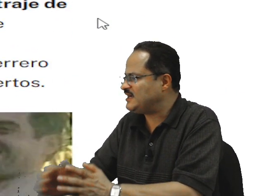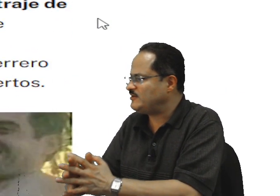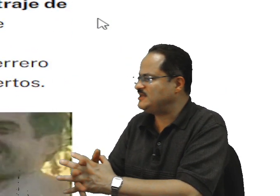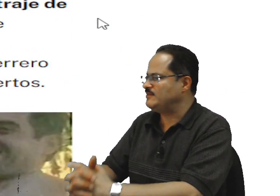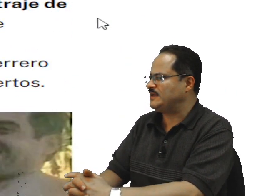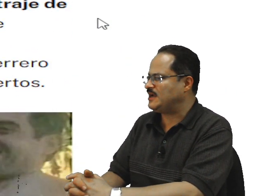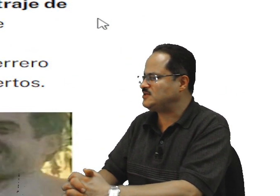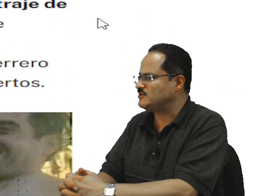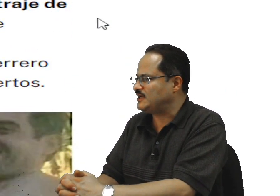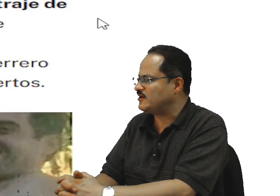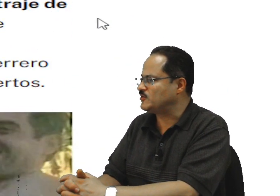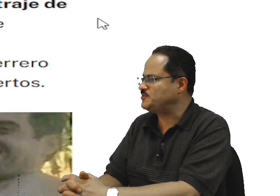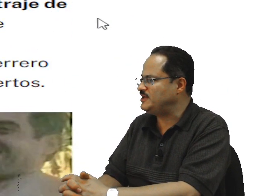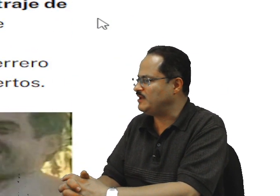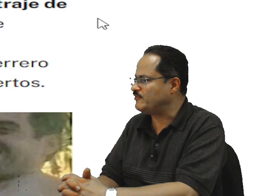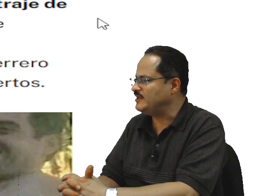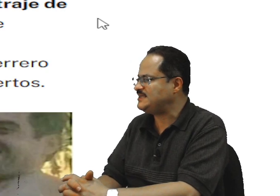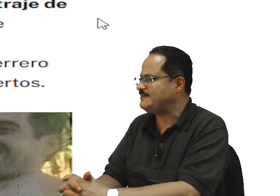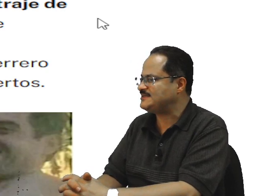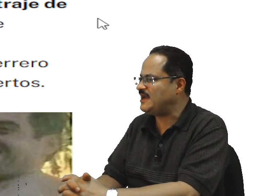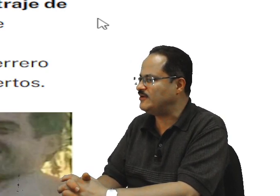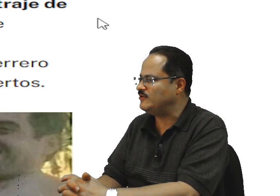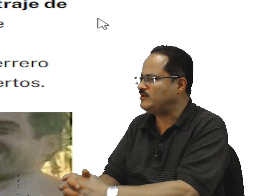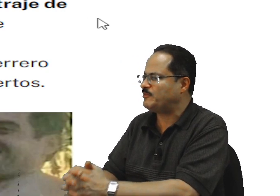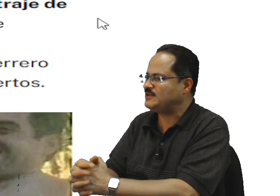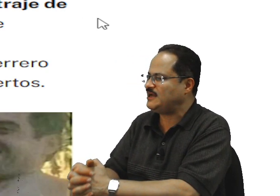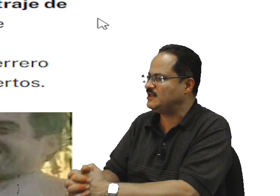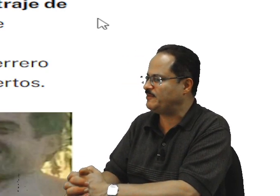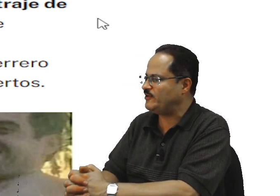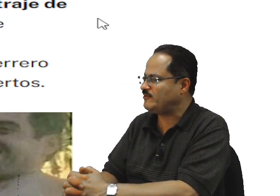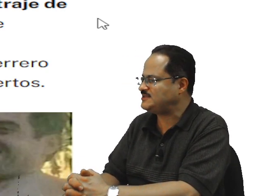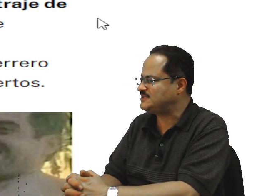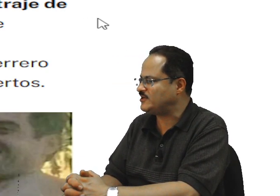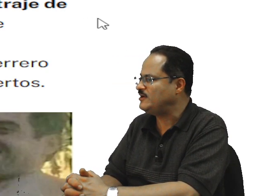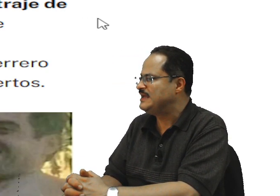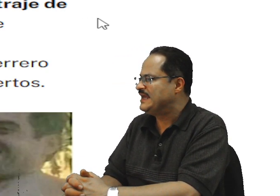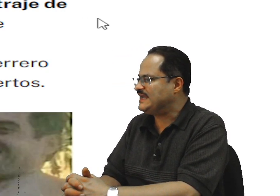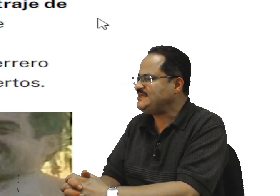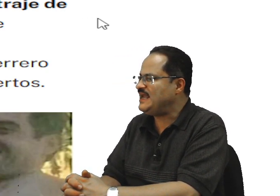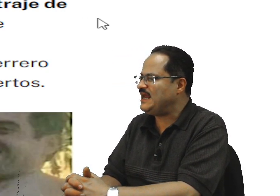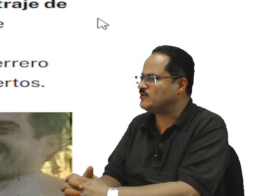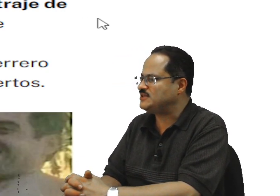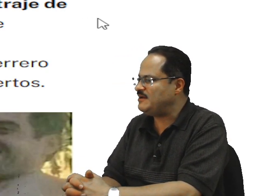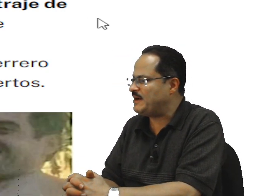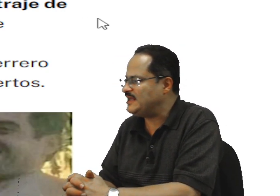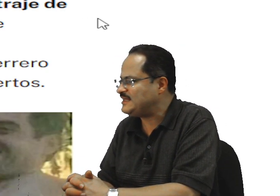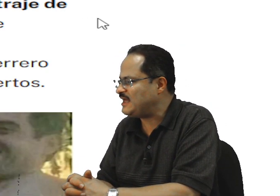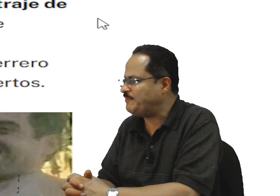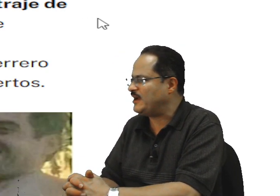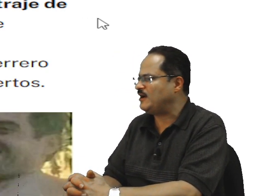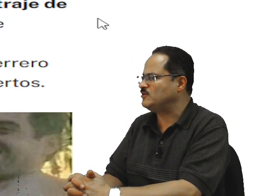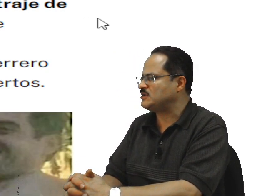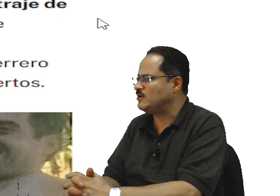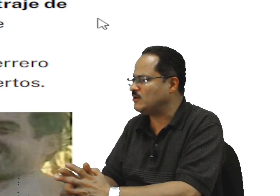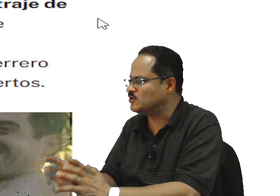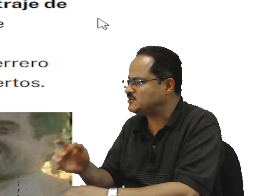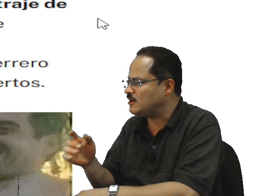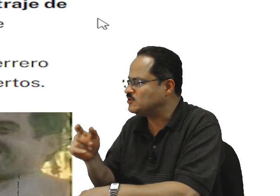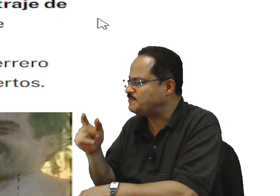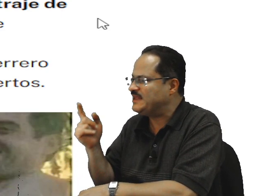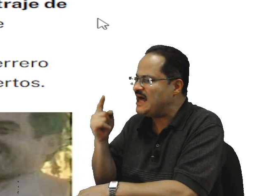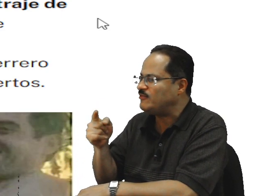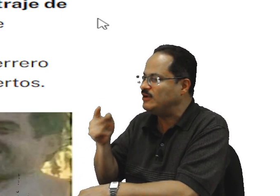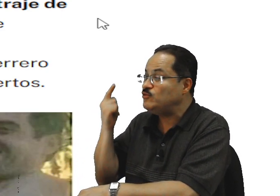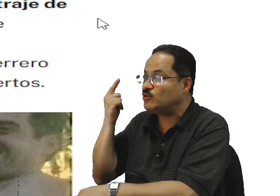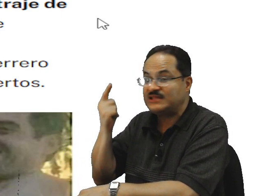indagatorias de mexicanos contra la corrupción y la impunidad se basaron en un reportaje del periódico seor qué señala José María Tapia